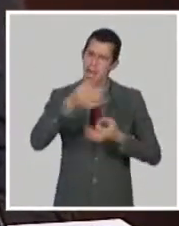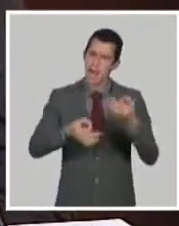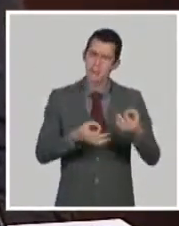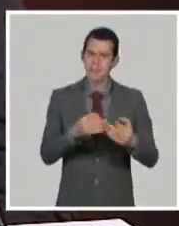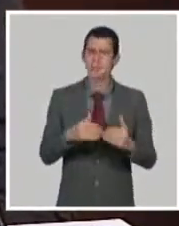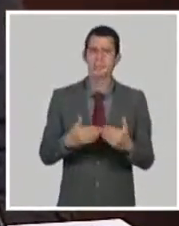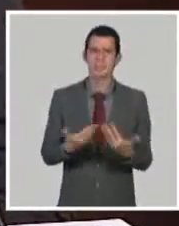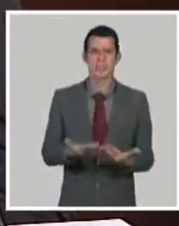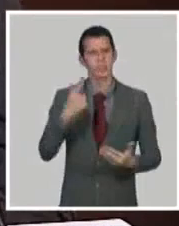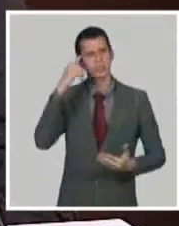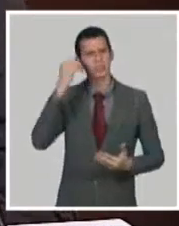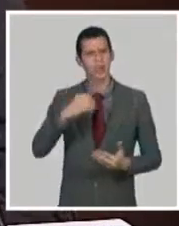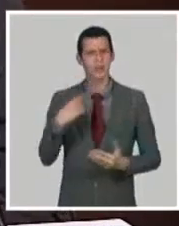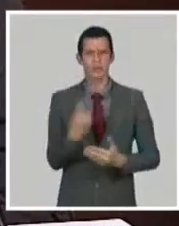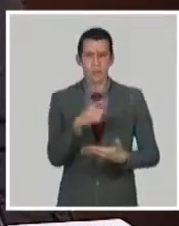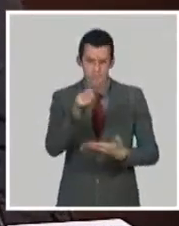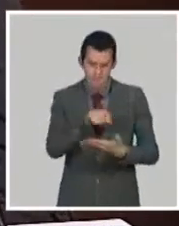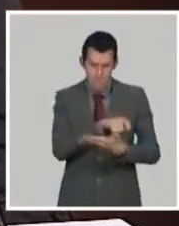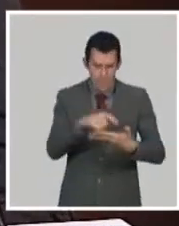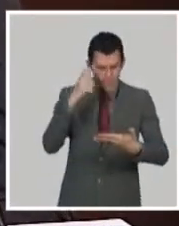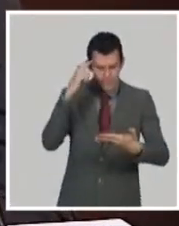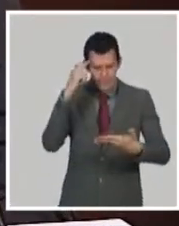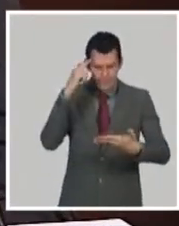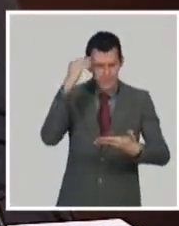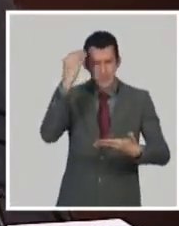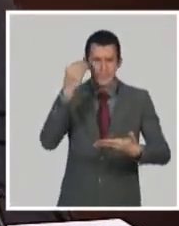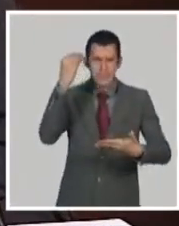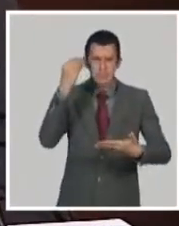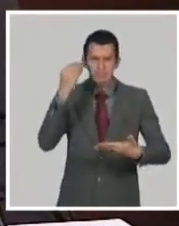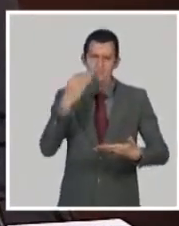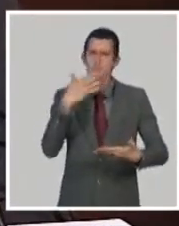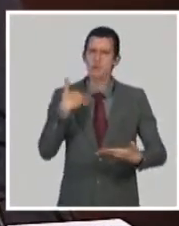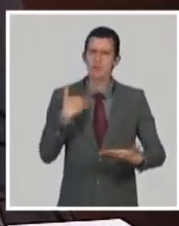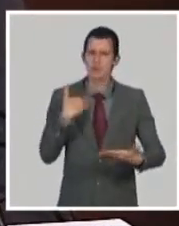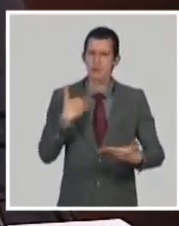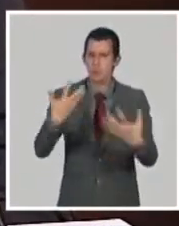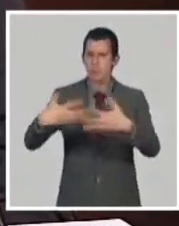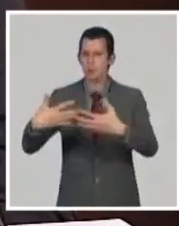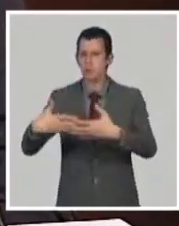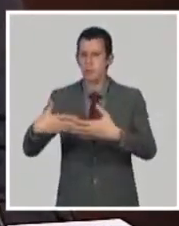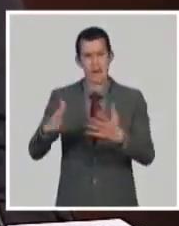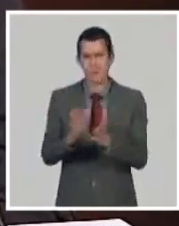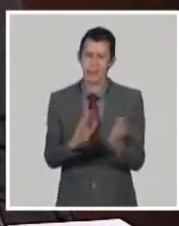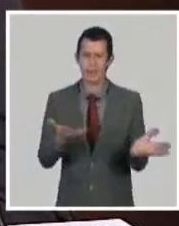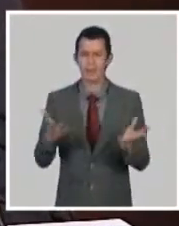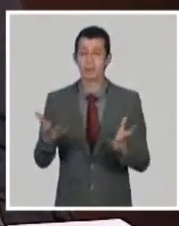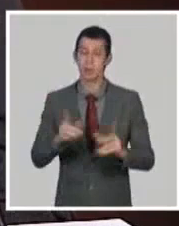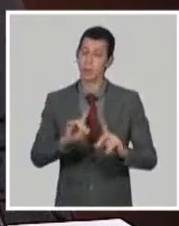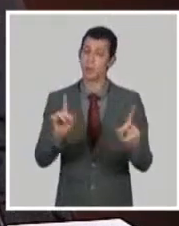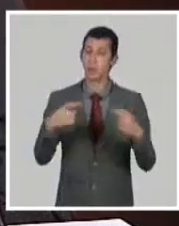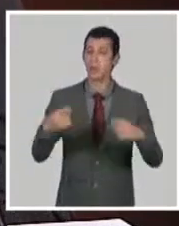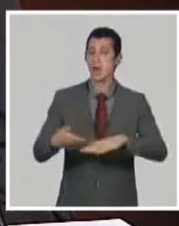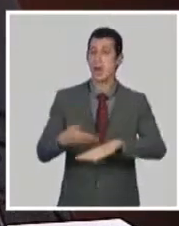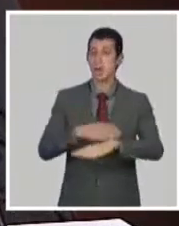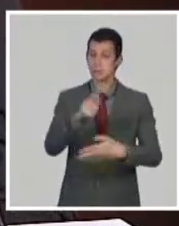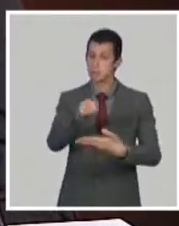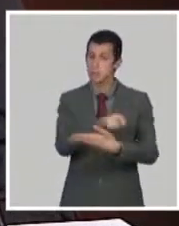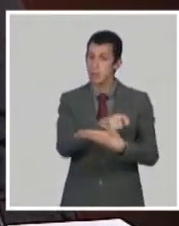de estrategia productiva de aprovisionamiento fue concebida por la dirección de BioCuba Pharma, igualmente desde el